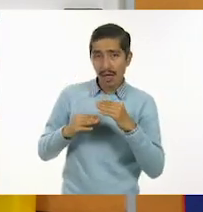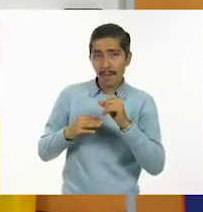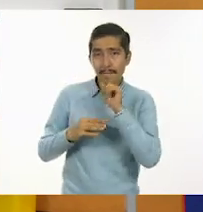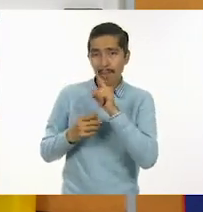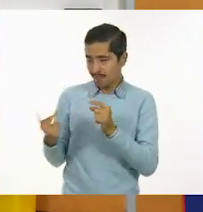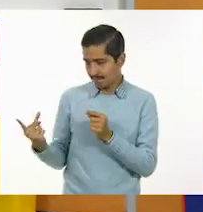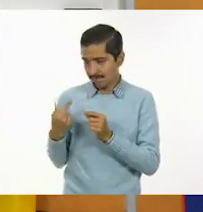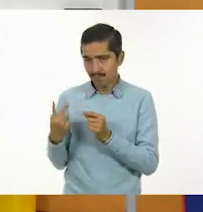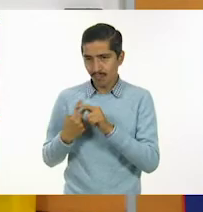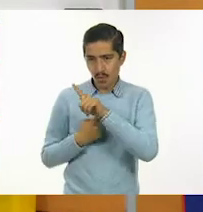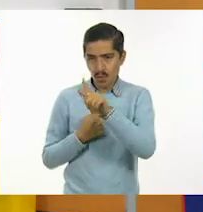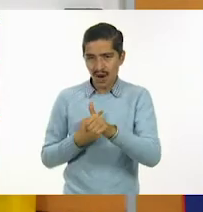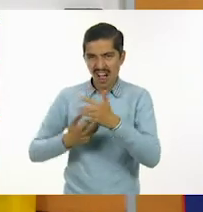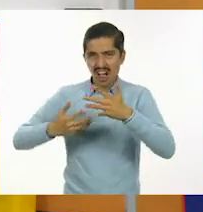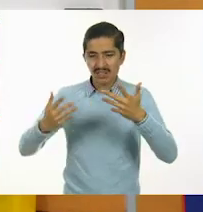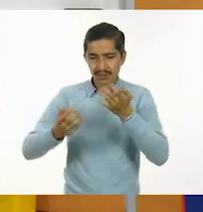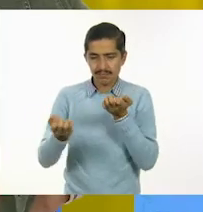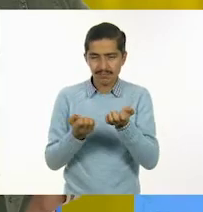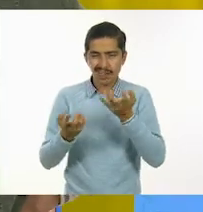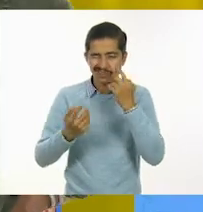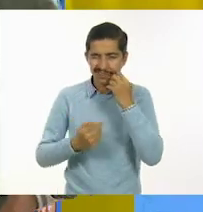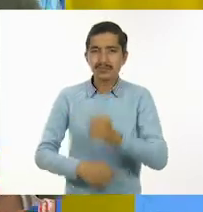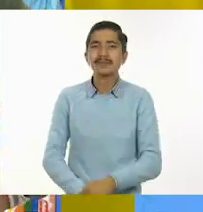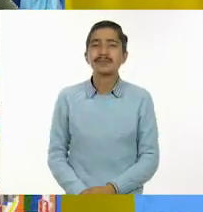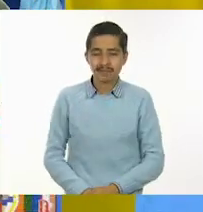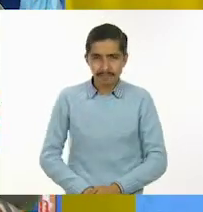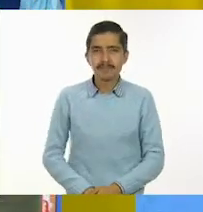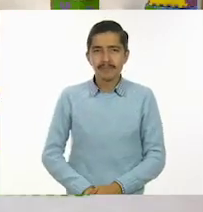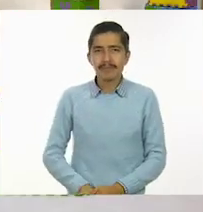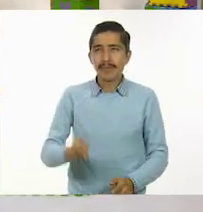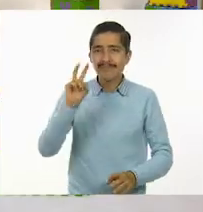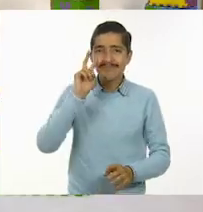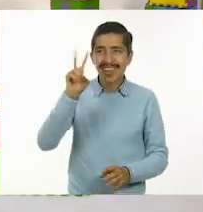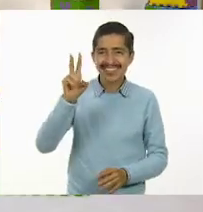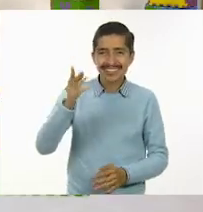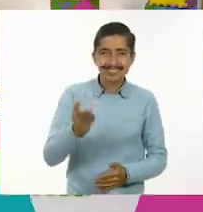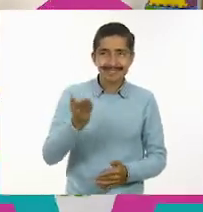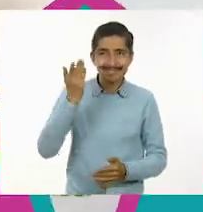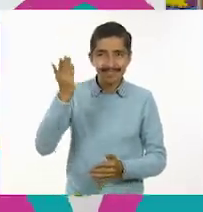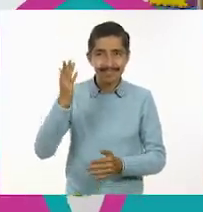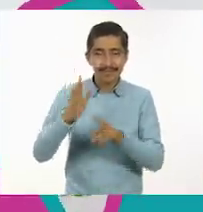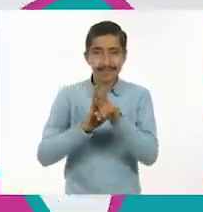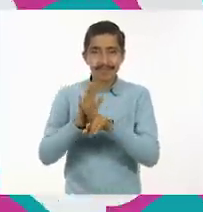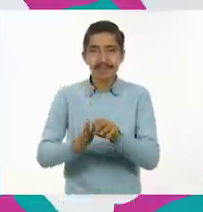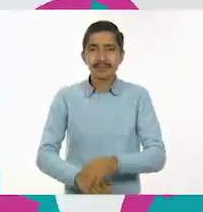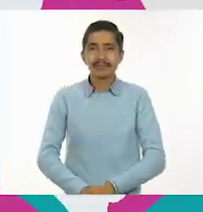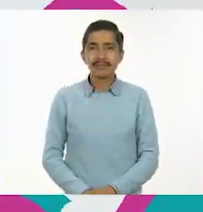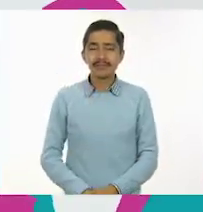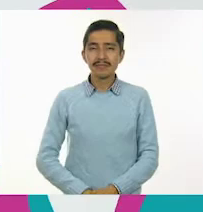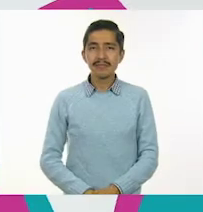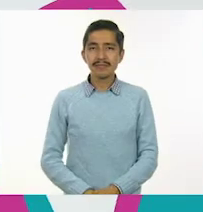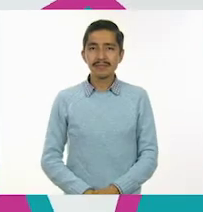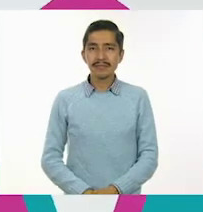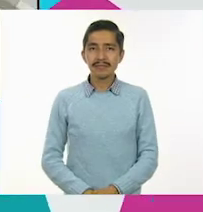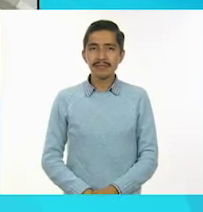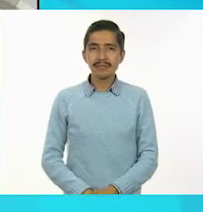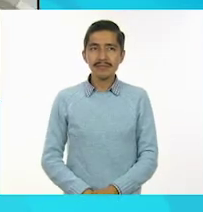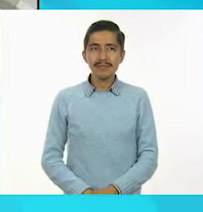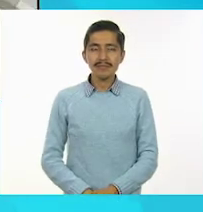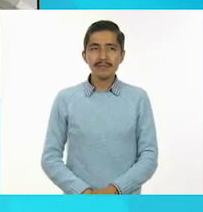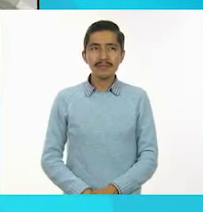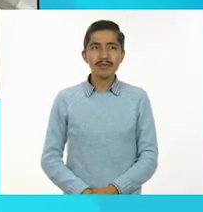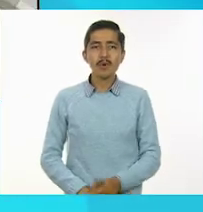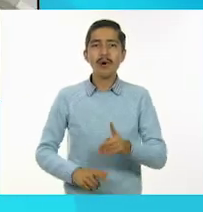tú y yo vamos a utilizar para hacer ejercicio. Muy bien, vamos a verlos. ¡Vamos! Era una